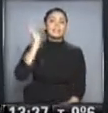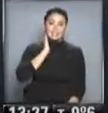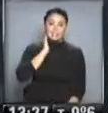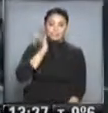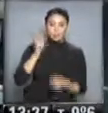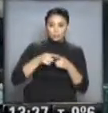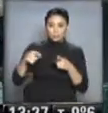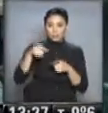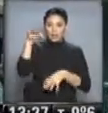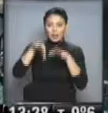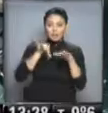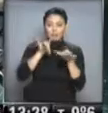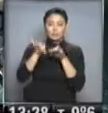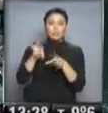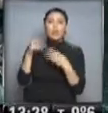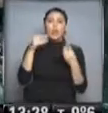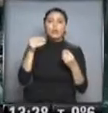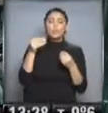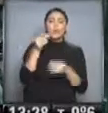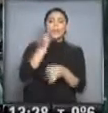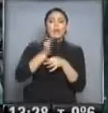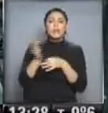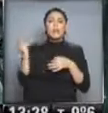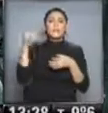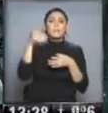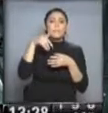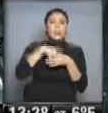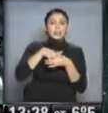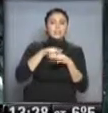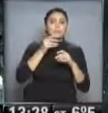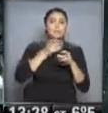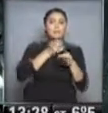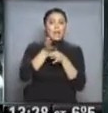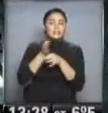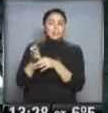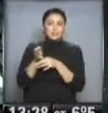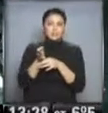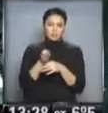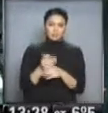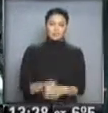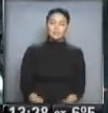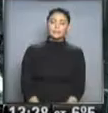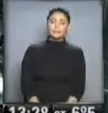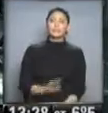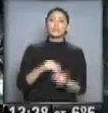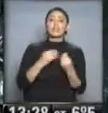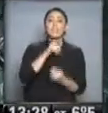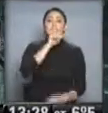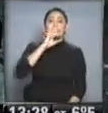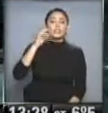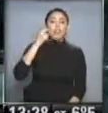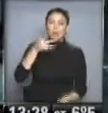estas elecciones. Así es. ¿Y cómo participa la escuela de esta preparación para la elección? Bueno, son